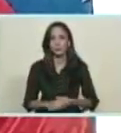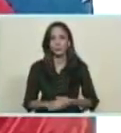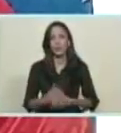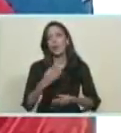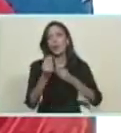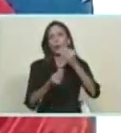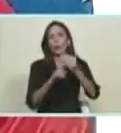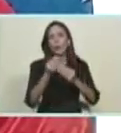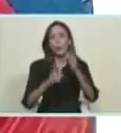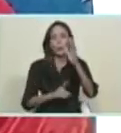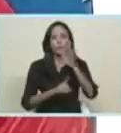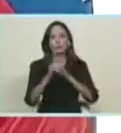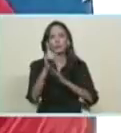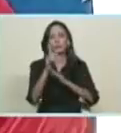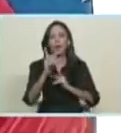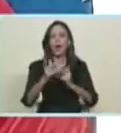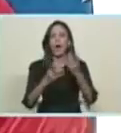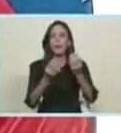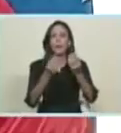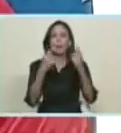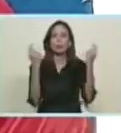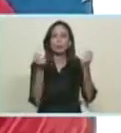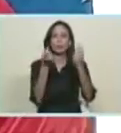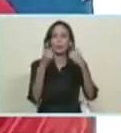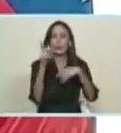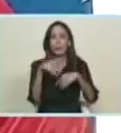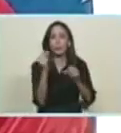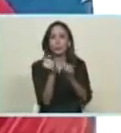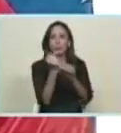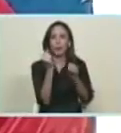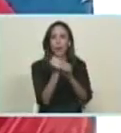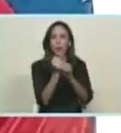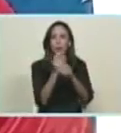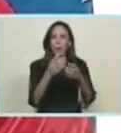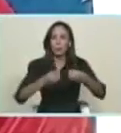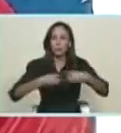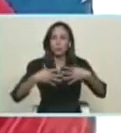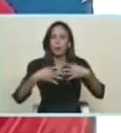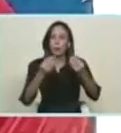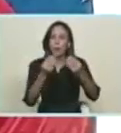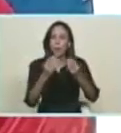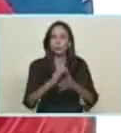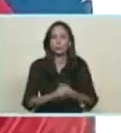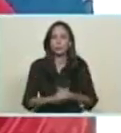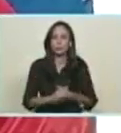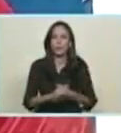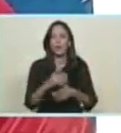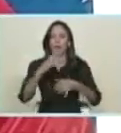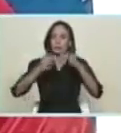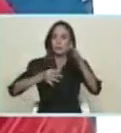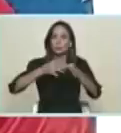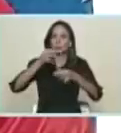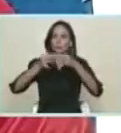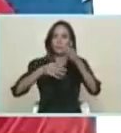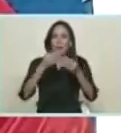de cómo creció el ingreso público nacional. En buena medida por eso es que se explica